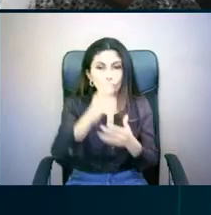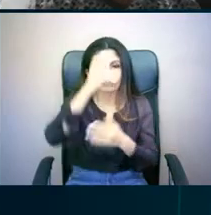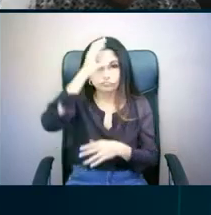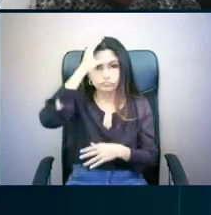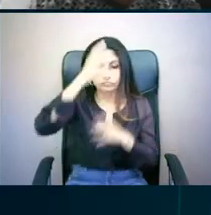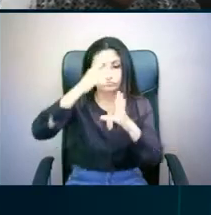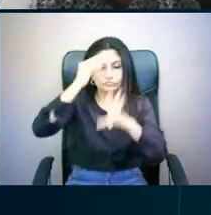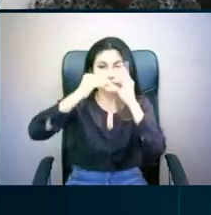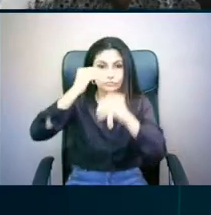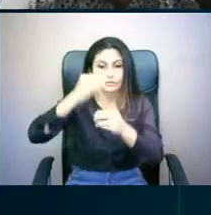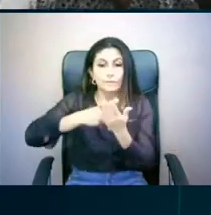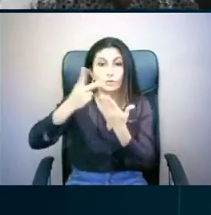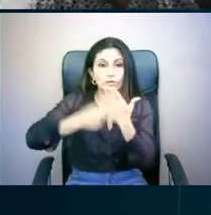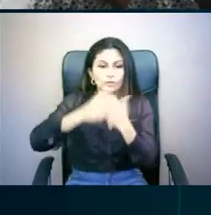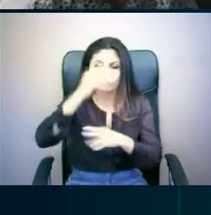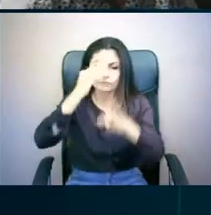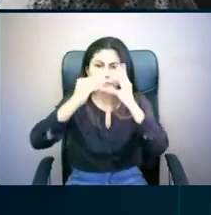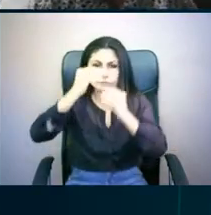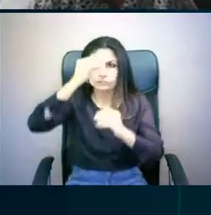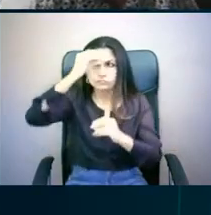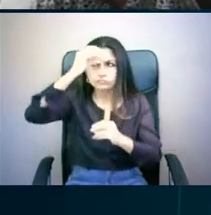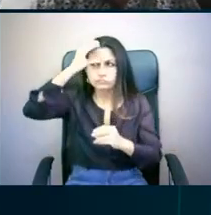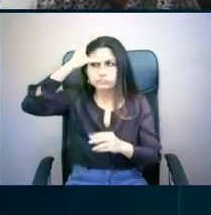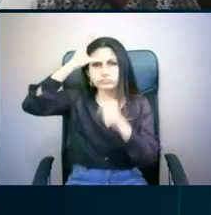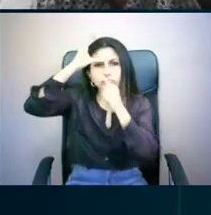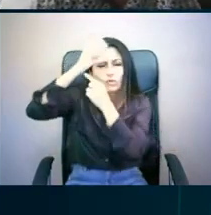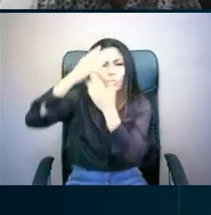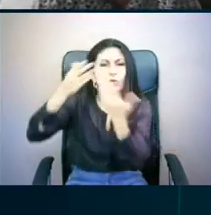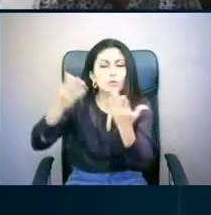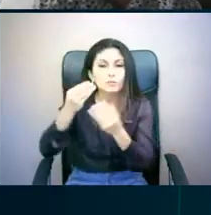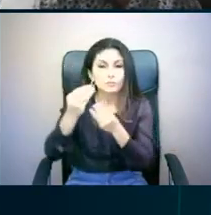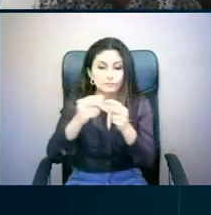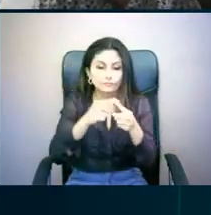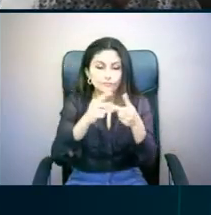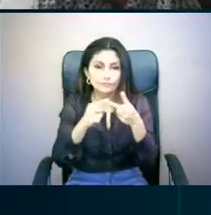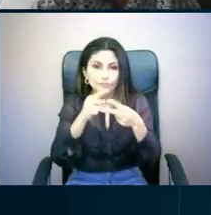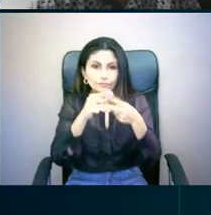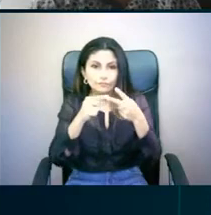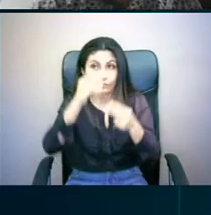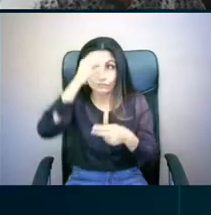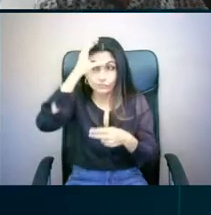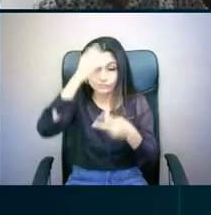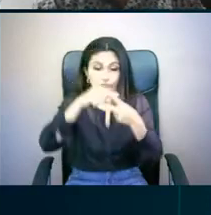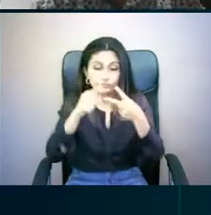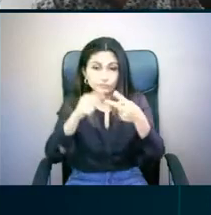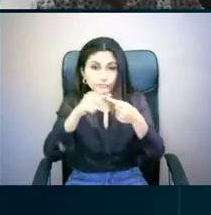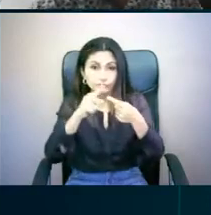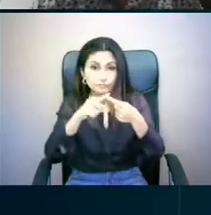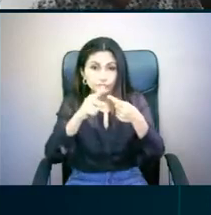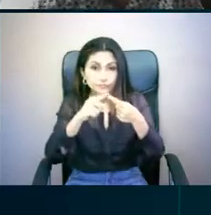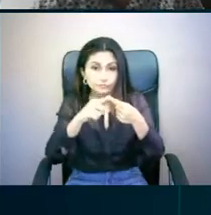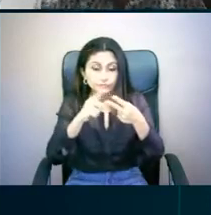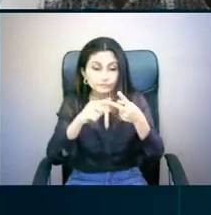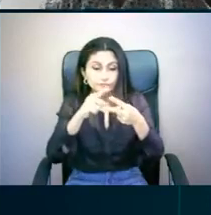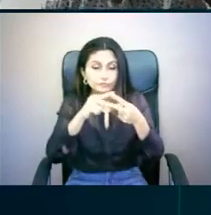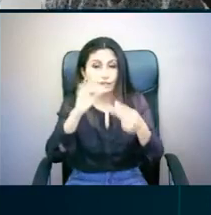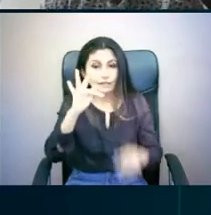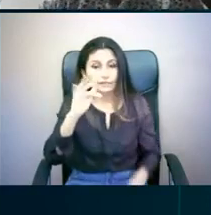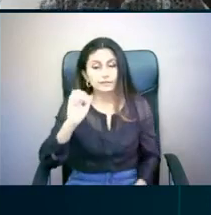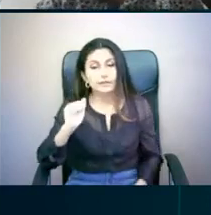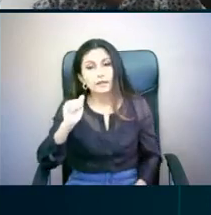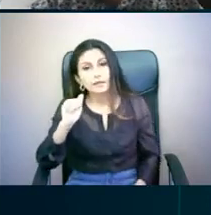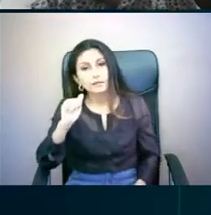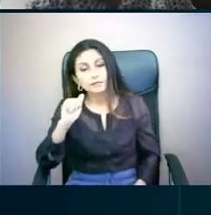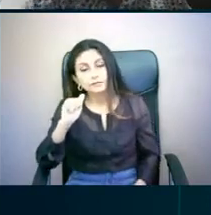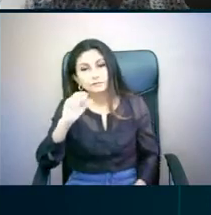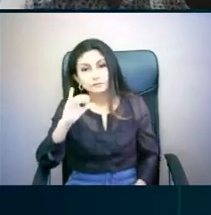a través del proyecto. Y ese conocimiento se parte, digamos, en dos frentes, como lo es el conocimiento tácito y el conocimiento explícito. ¿Listo? De